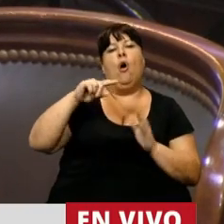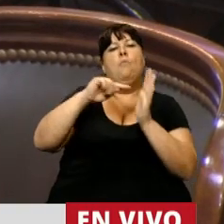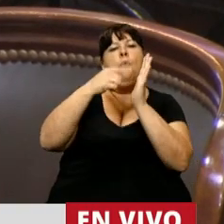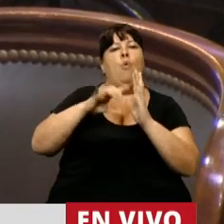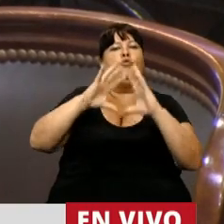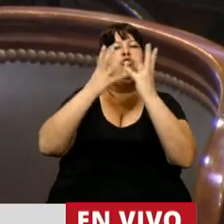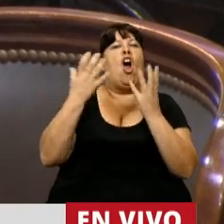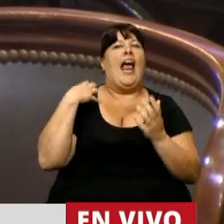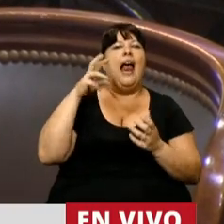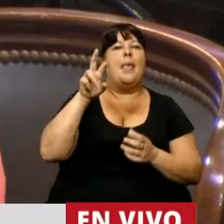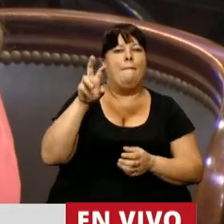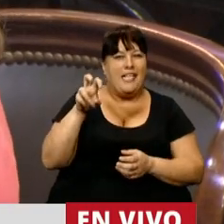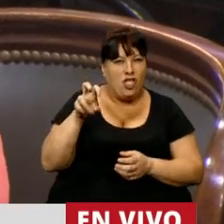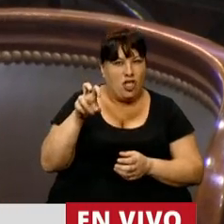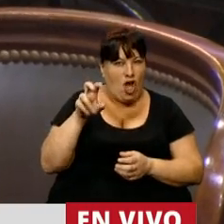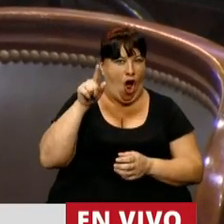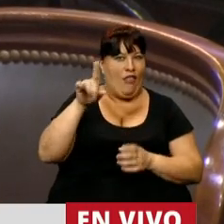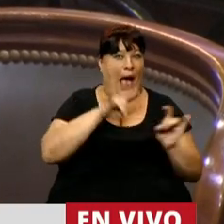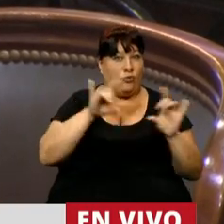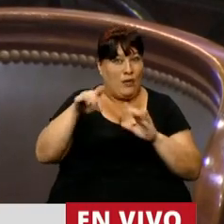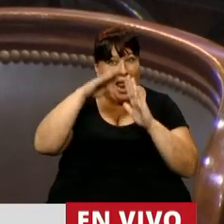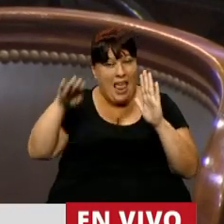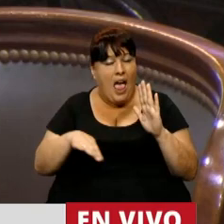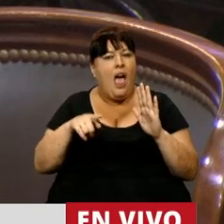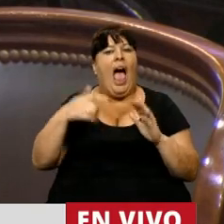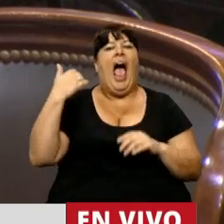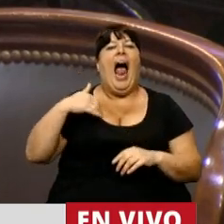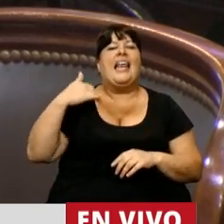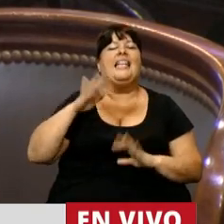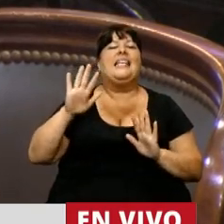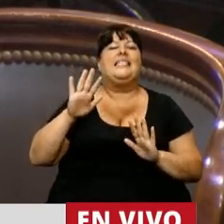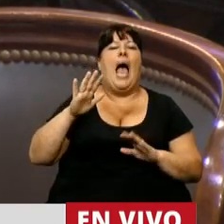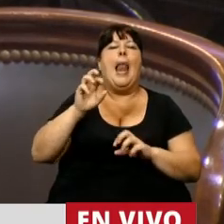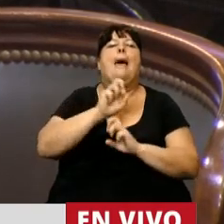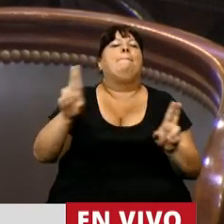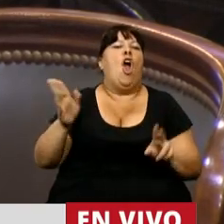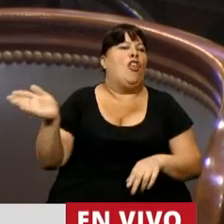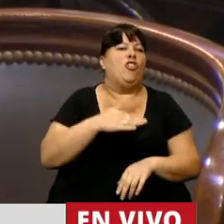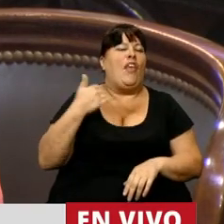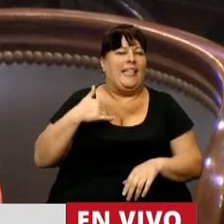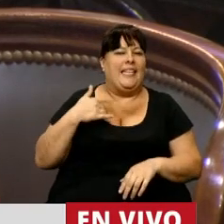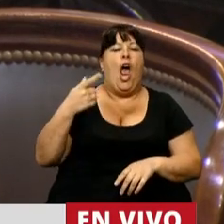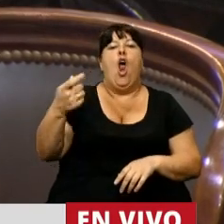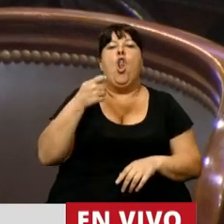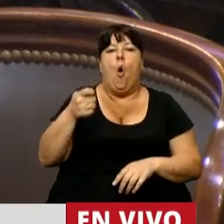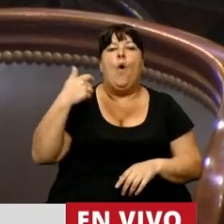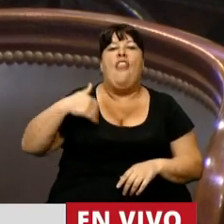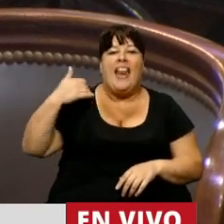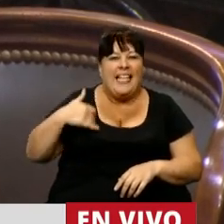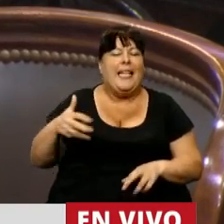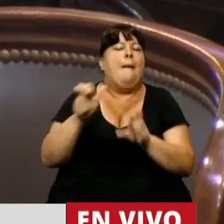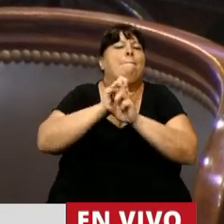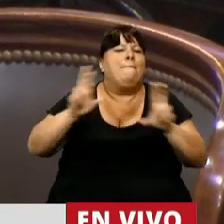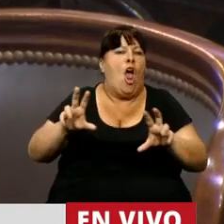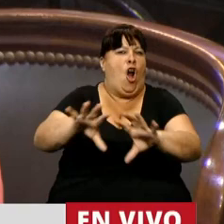índice global de pensiones del Mercer de Australia, Argentina está como la peor. El sistema previsional de Argentina es